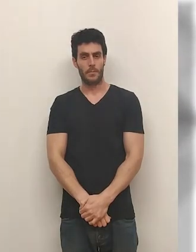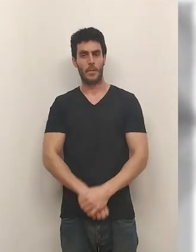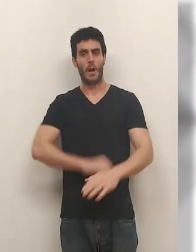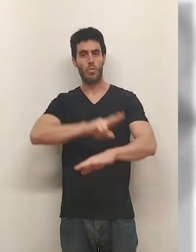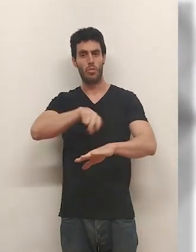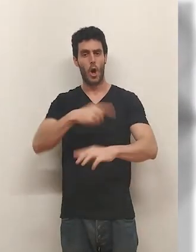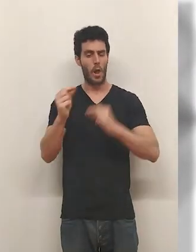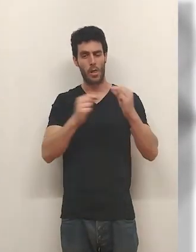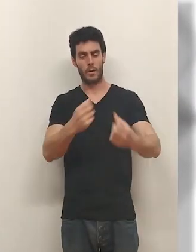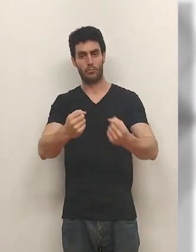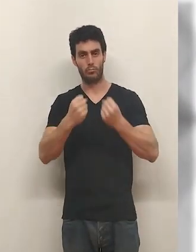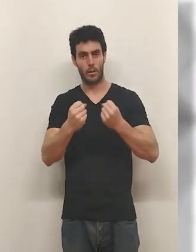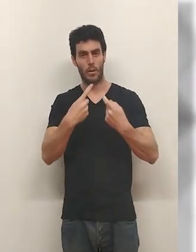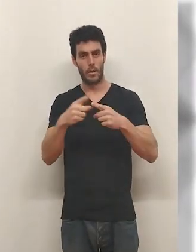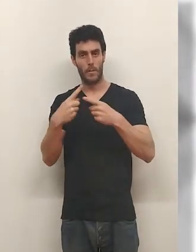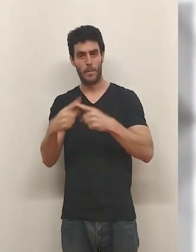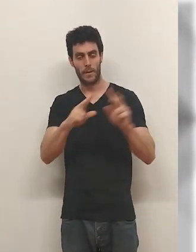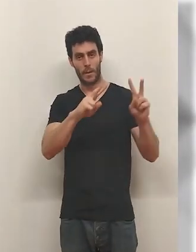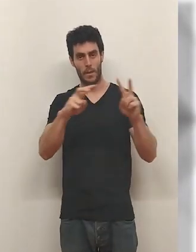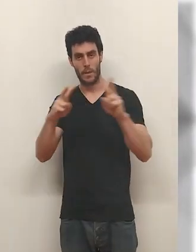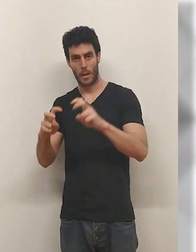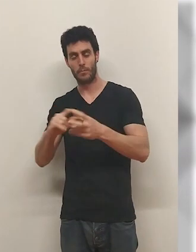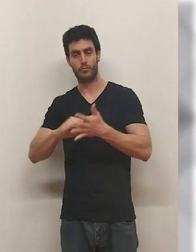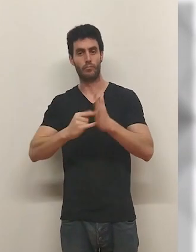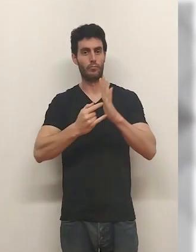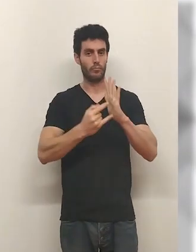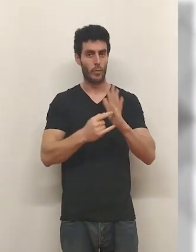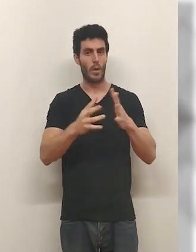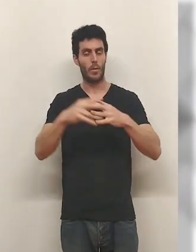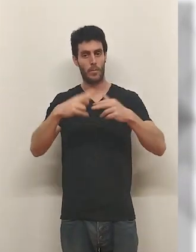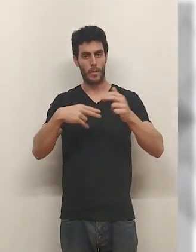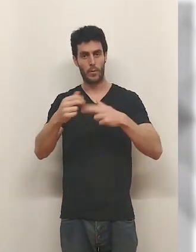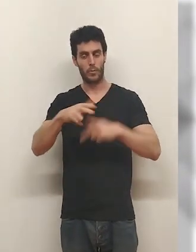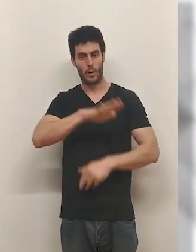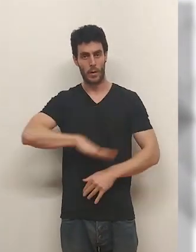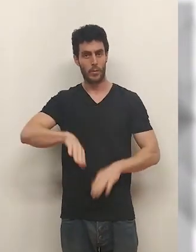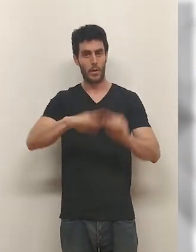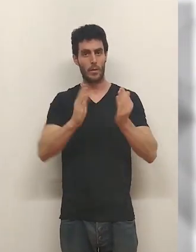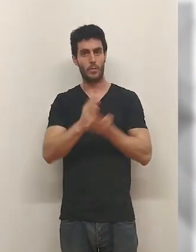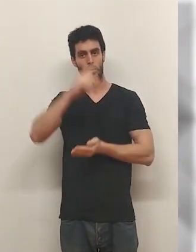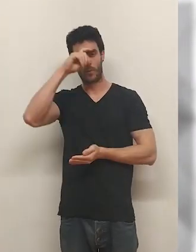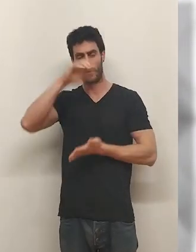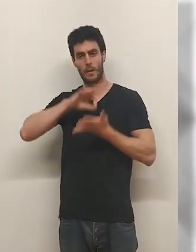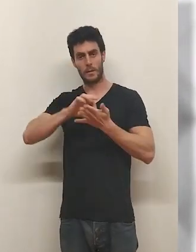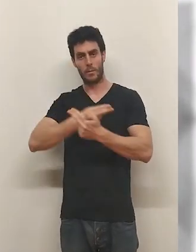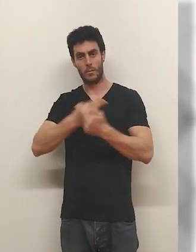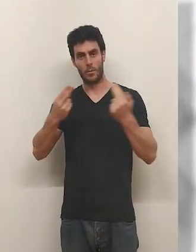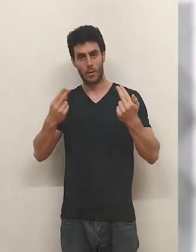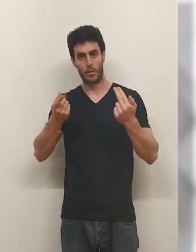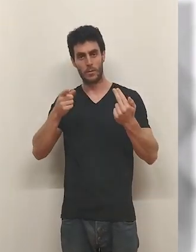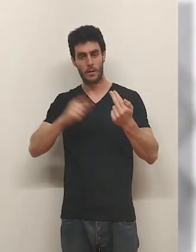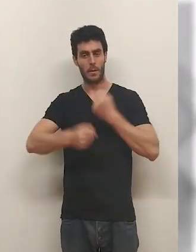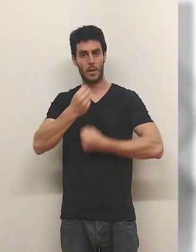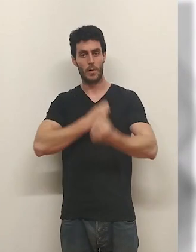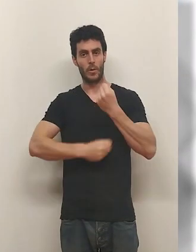Dos horas de intenso debate con diferentes bloques temáticos. Se abordó la situación de las infraestructuras regionales, el mundo rural, los servicios públicos